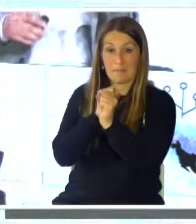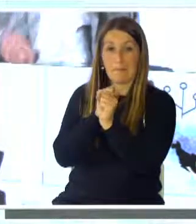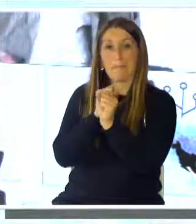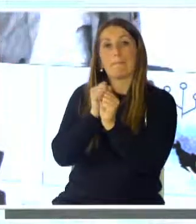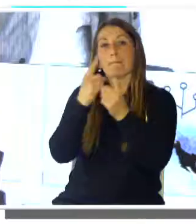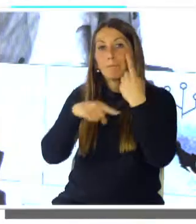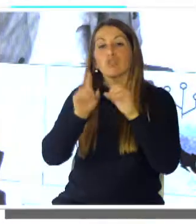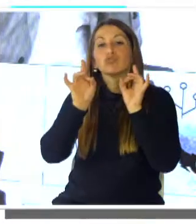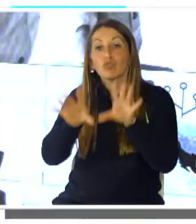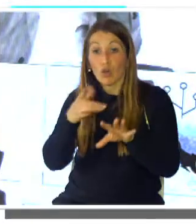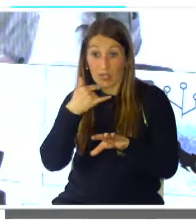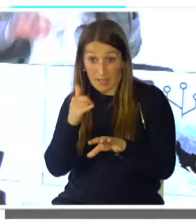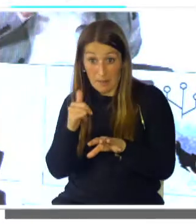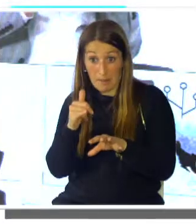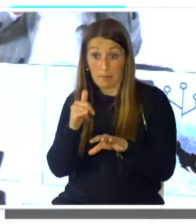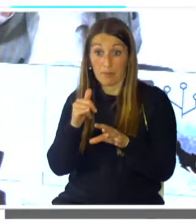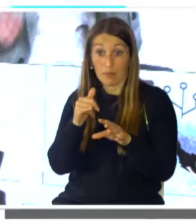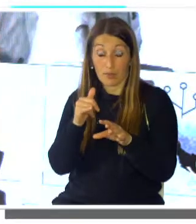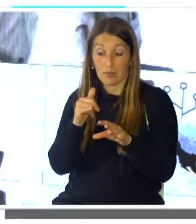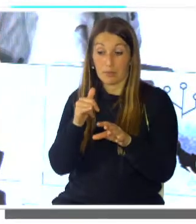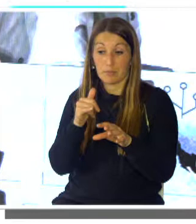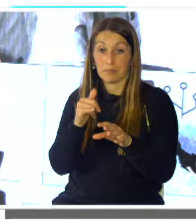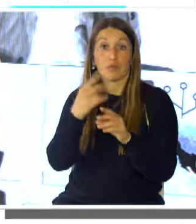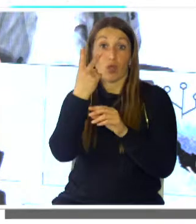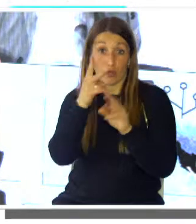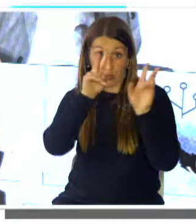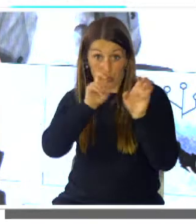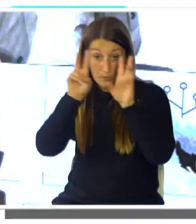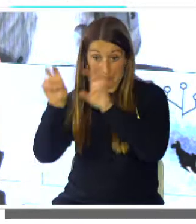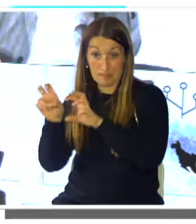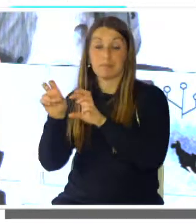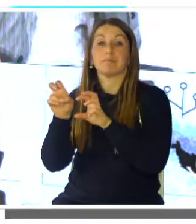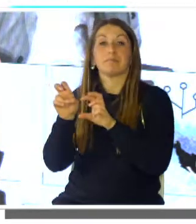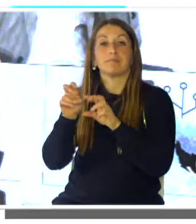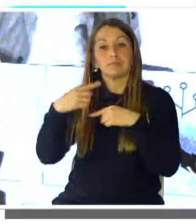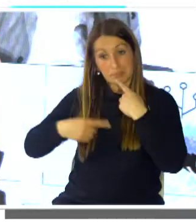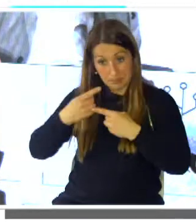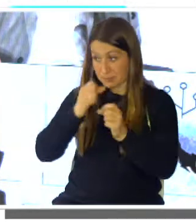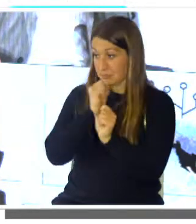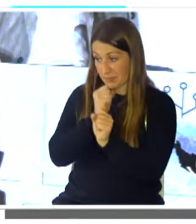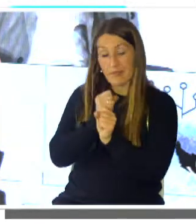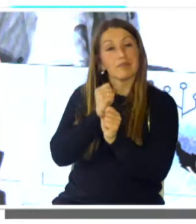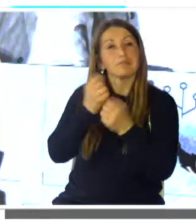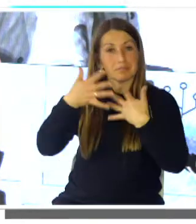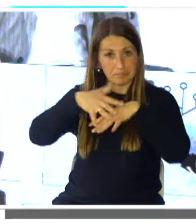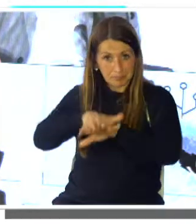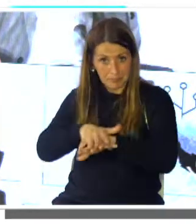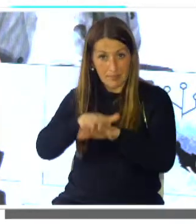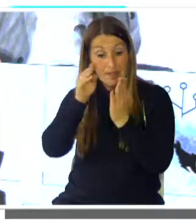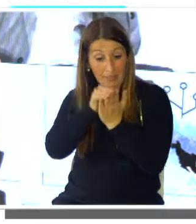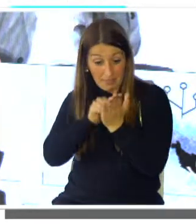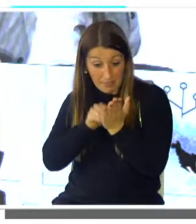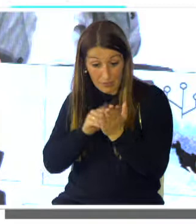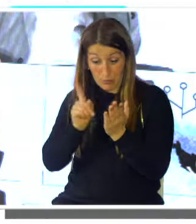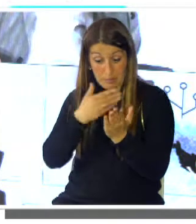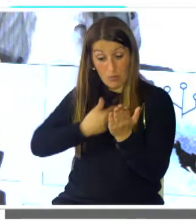sólo a modo de ejemplo voy a citar dos cuestiones son las que venimos trabajando y sobre el que la integración de datos de la distinta serie